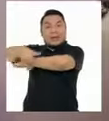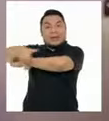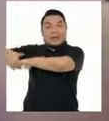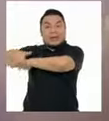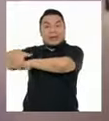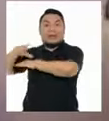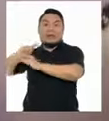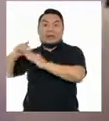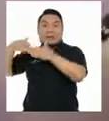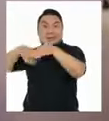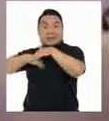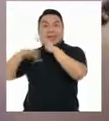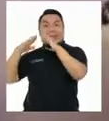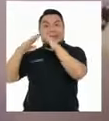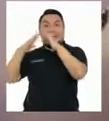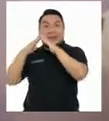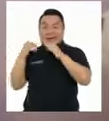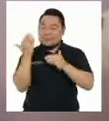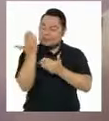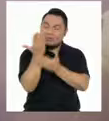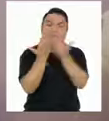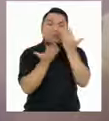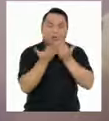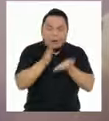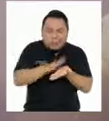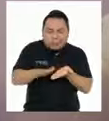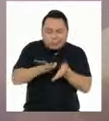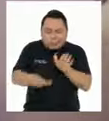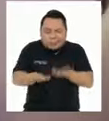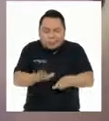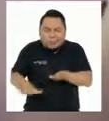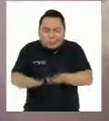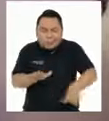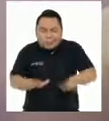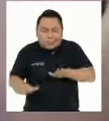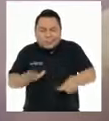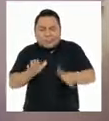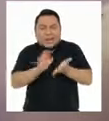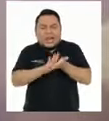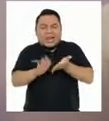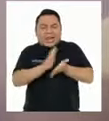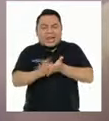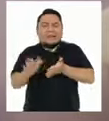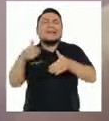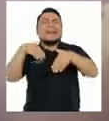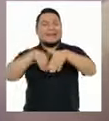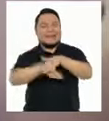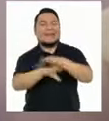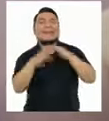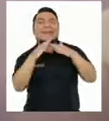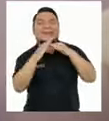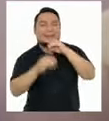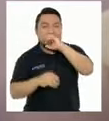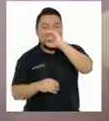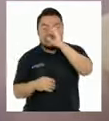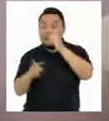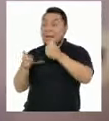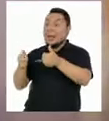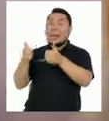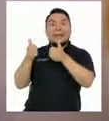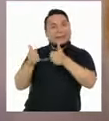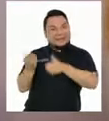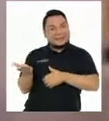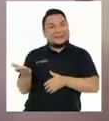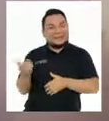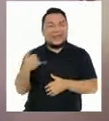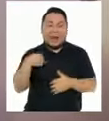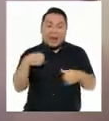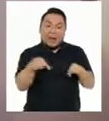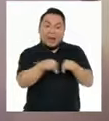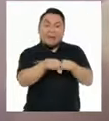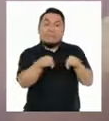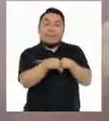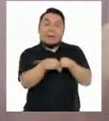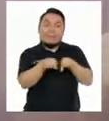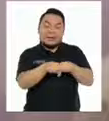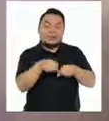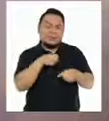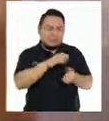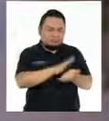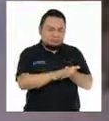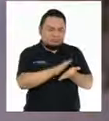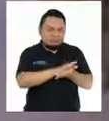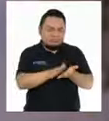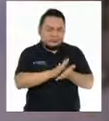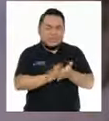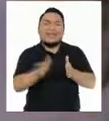¿Sí? ¡Qué bien, Chancay! Yo también me limpio bien mis zapatos antes de entrar a la casa.